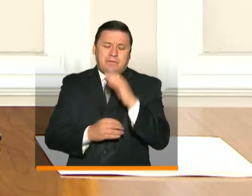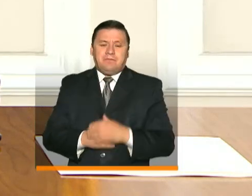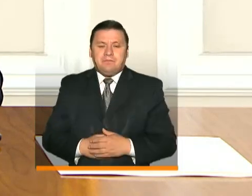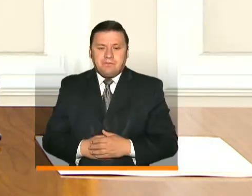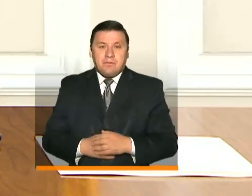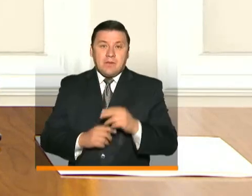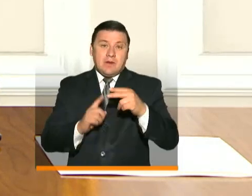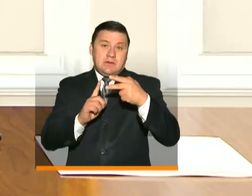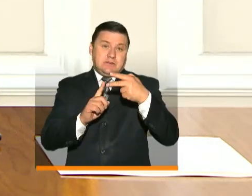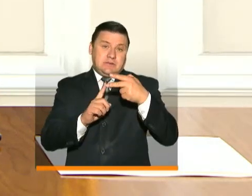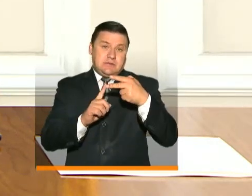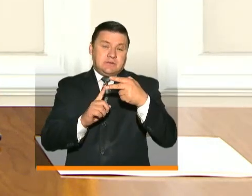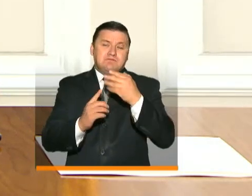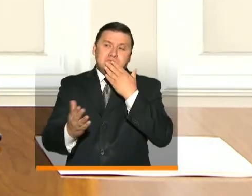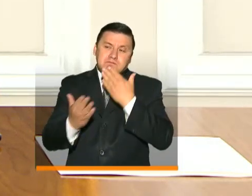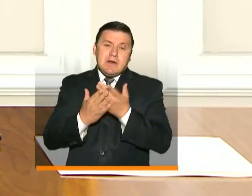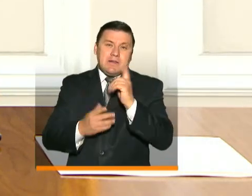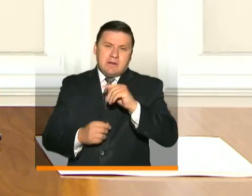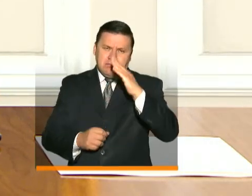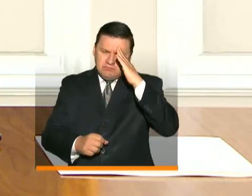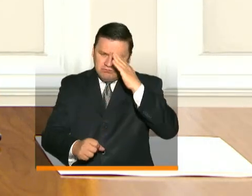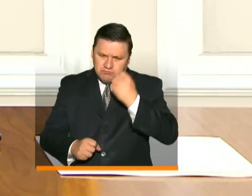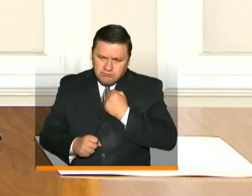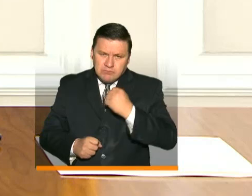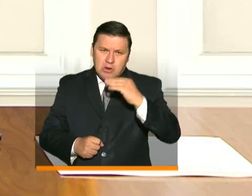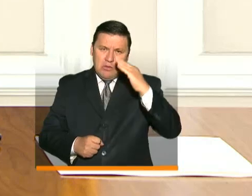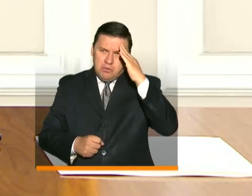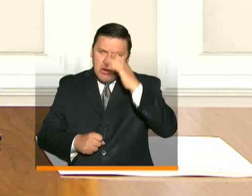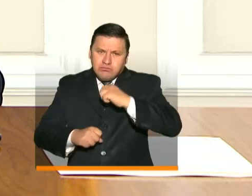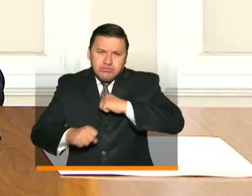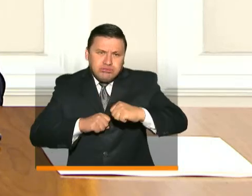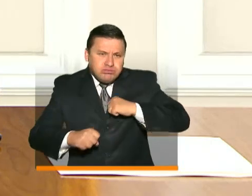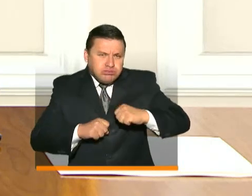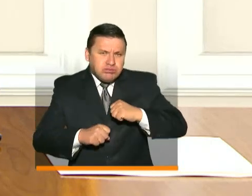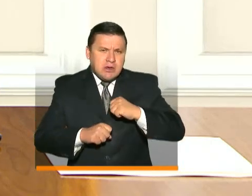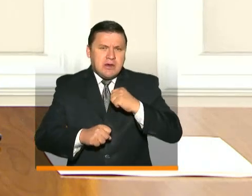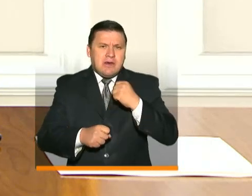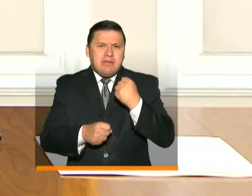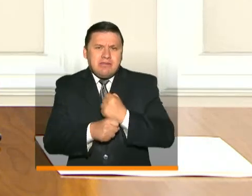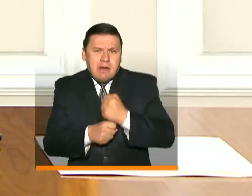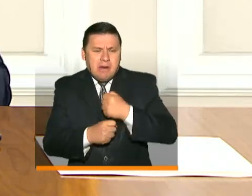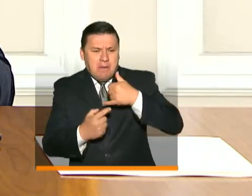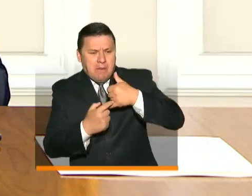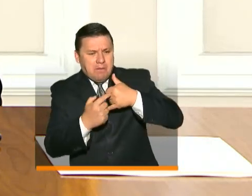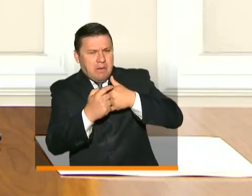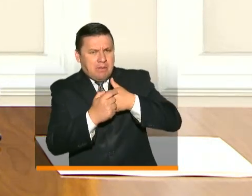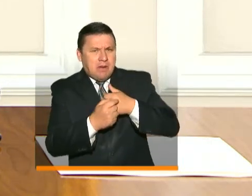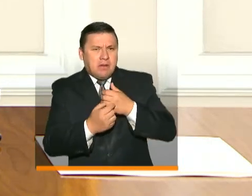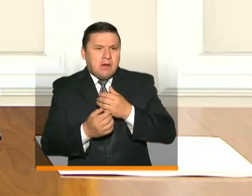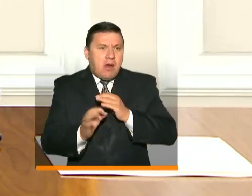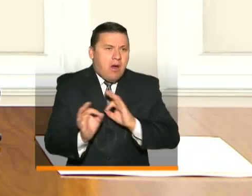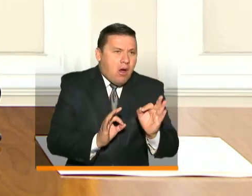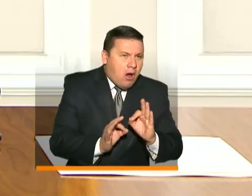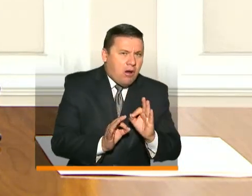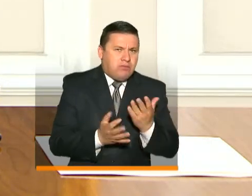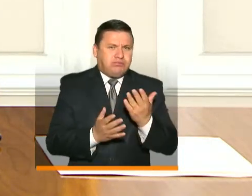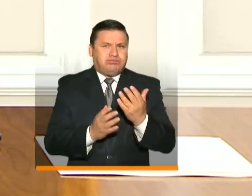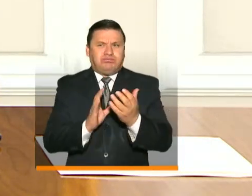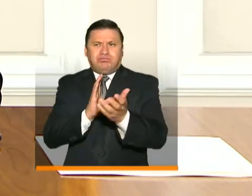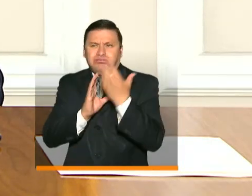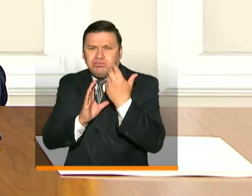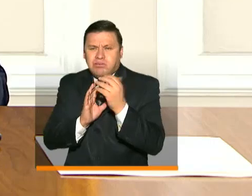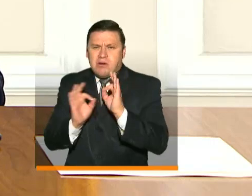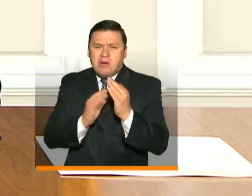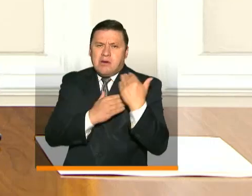agradecerle a todos los miembros de la Fuerza Pública por su trabajo, por su entrega, por estar en el territorio, contribuyendo en la logística, en el